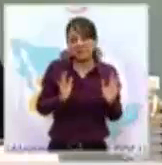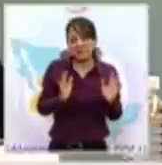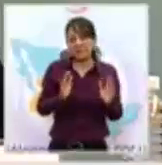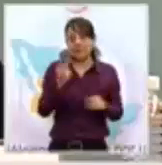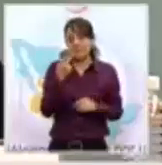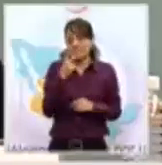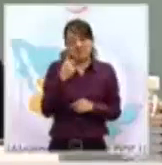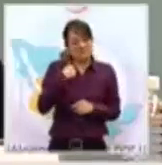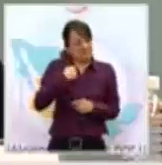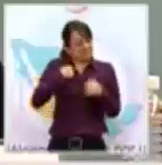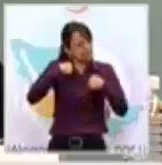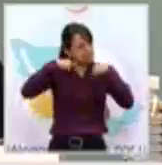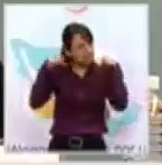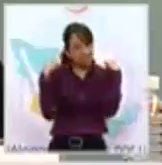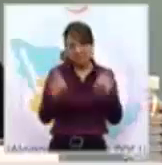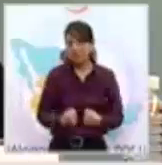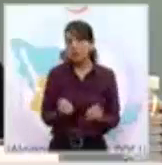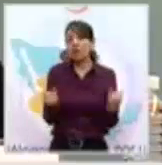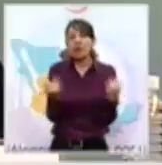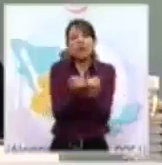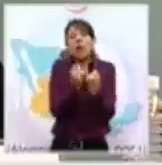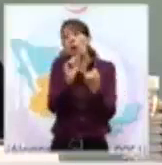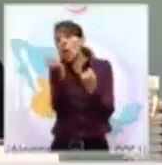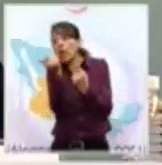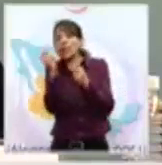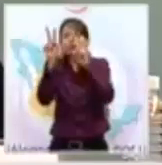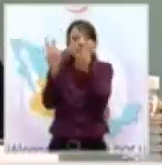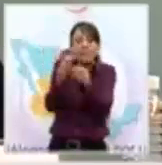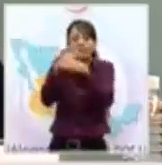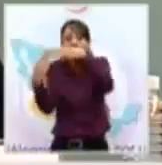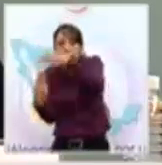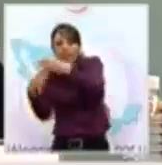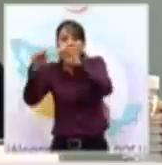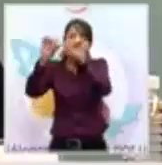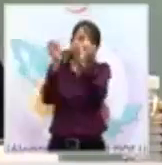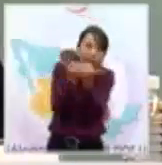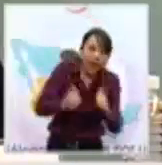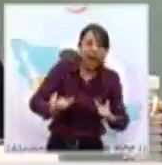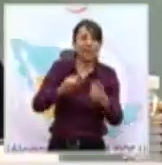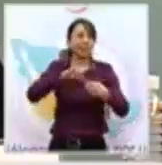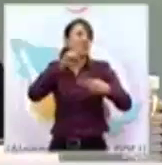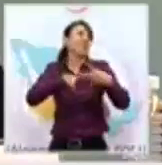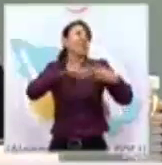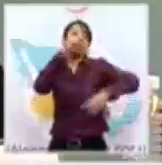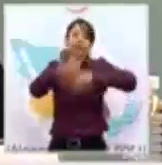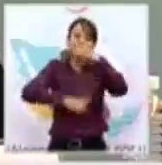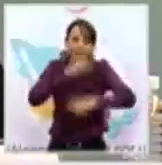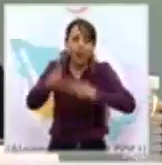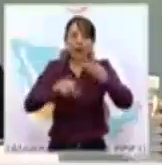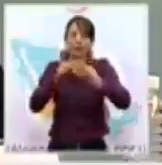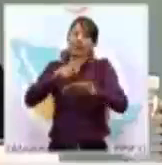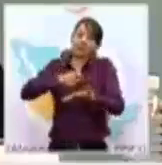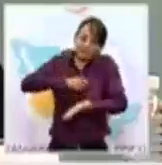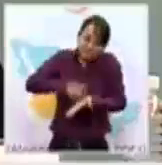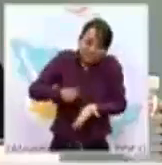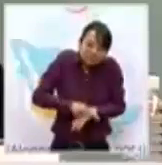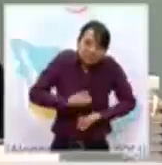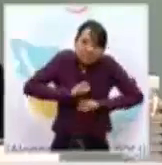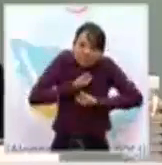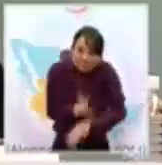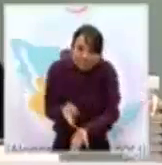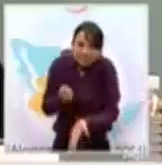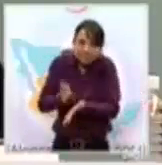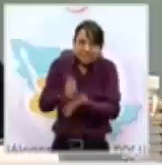esta misma situación reproducida en arte, en deporte, en letras, en lectura, en fin, en diferentes